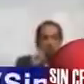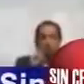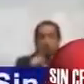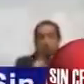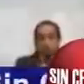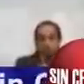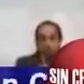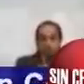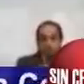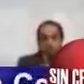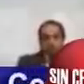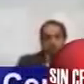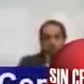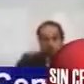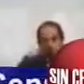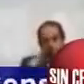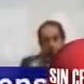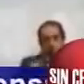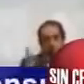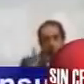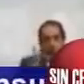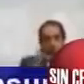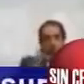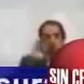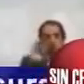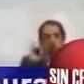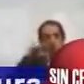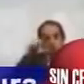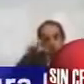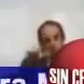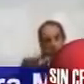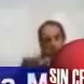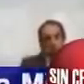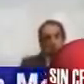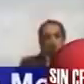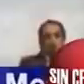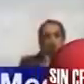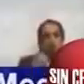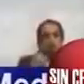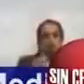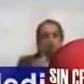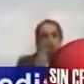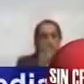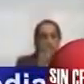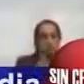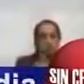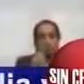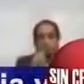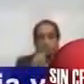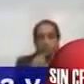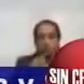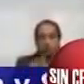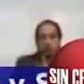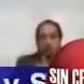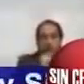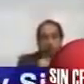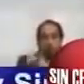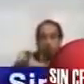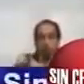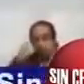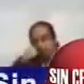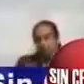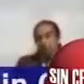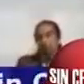También el Gobierno de México se pone en contacto con la Fiscalía, porque finalmente eran medicamentos que iban a los hospitales